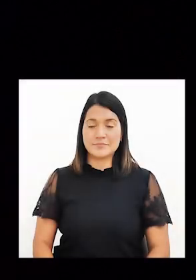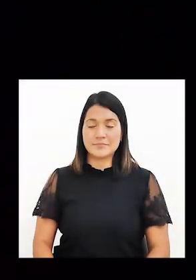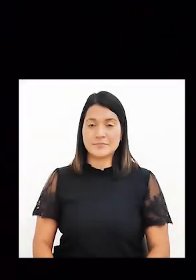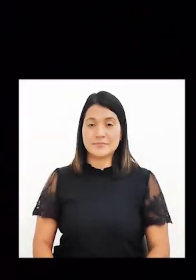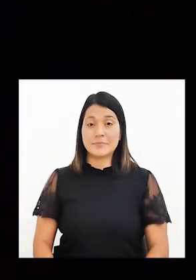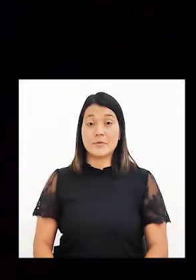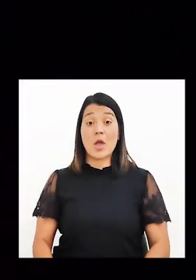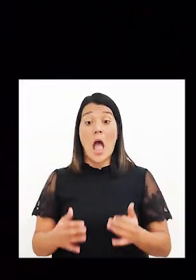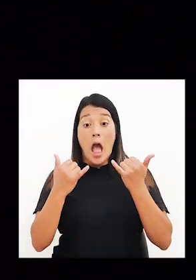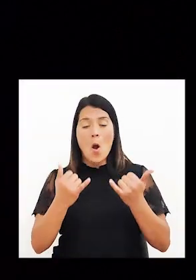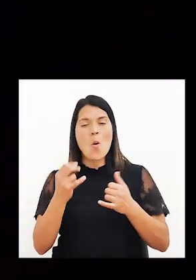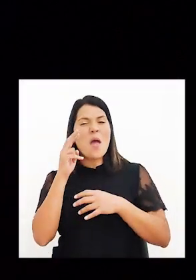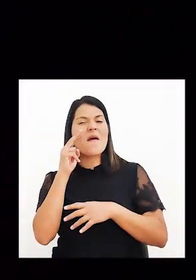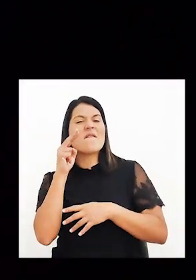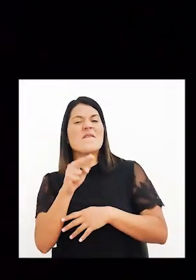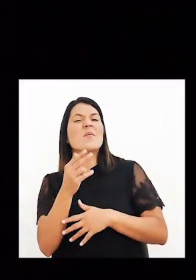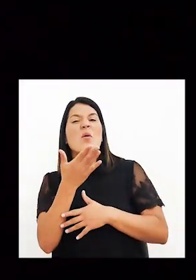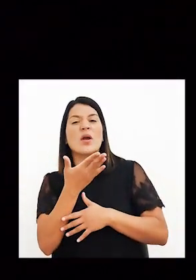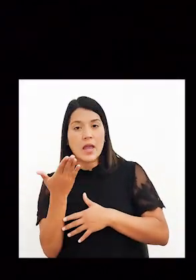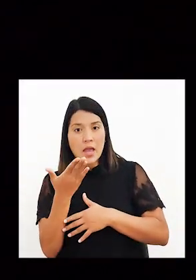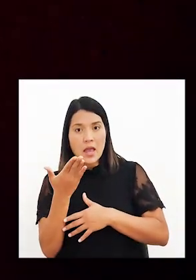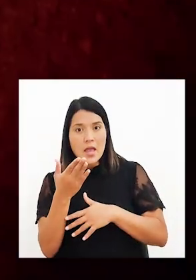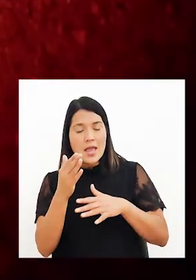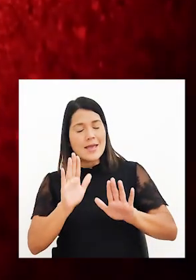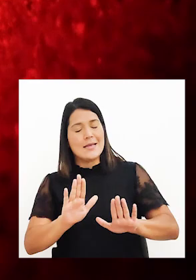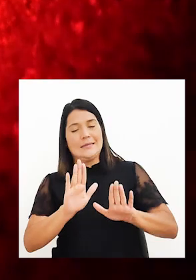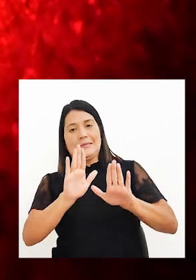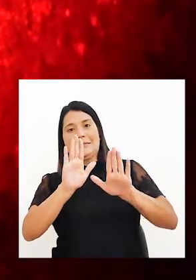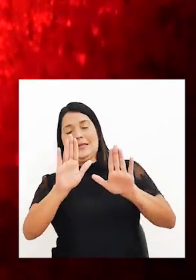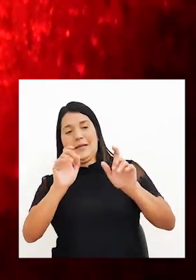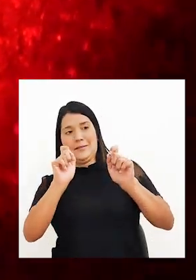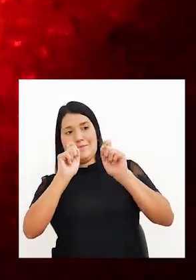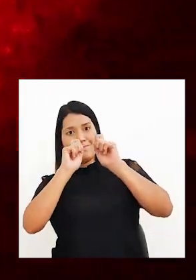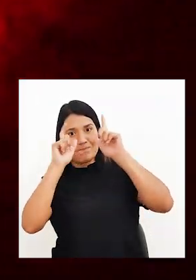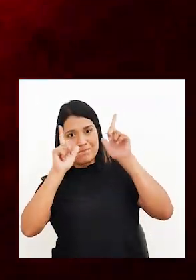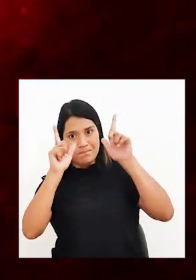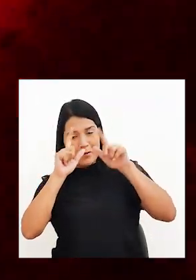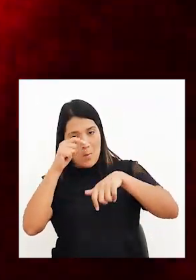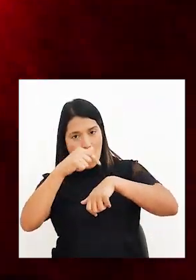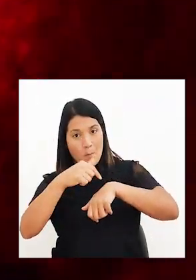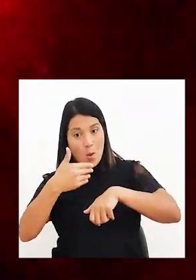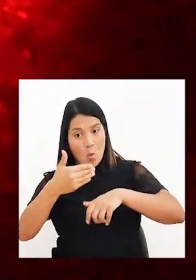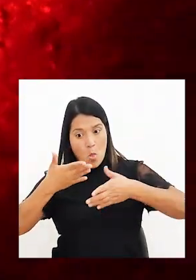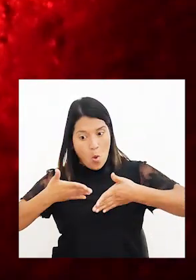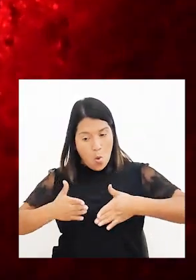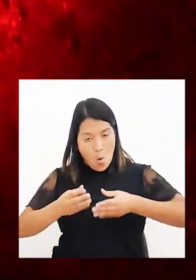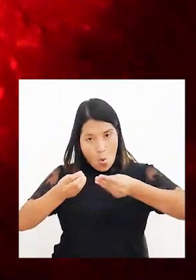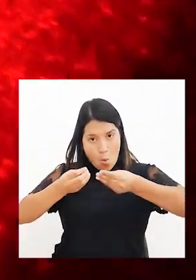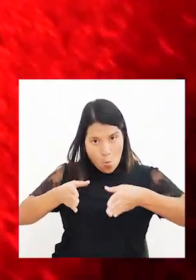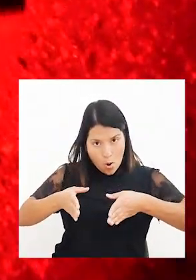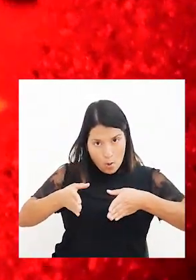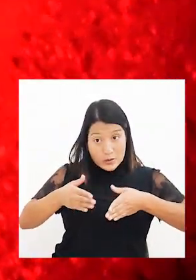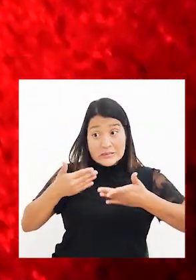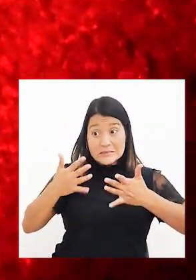Lo que vemos en este momento es el asombroso desove. Luego de haber salido del